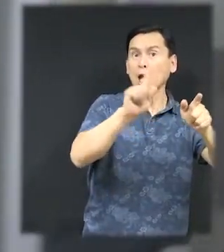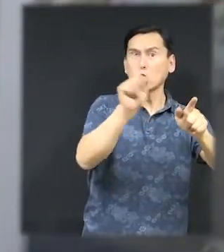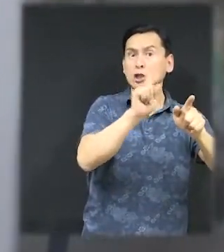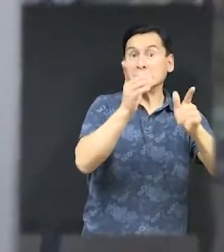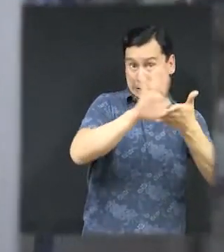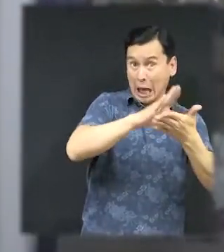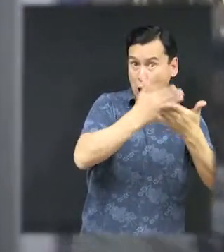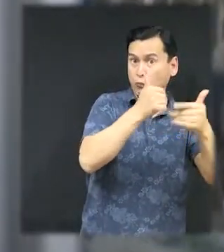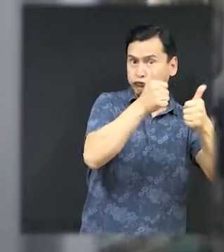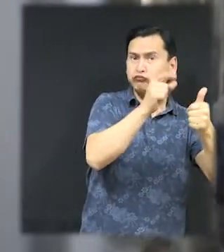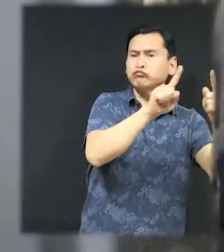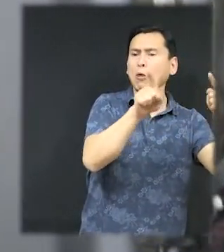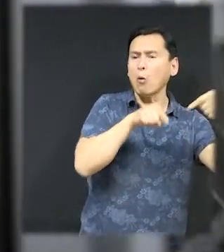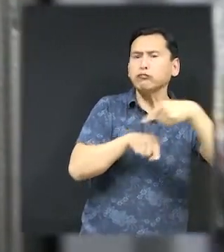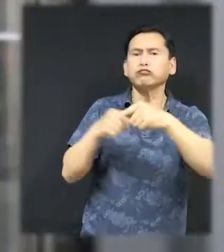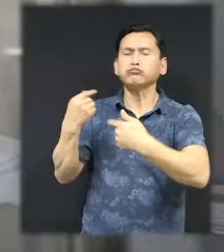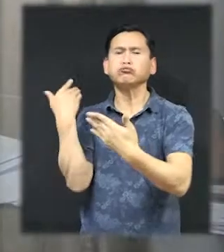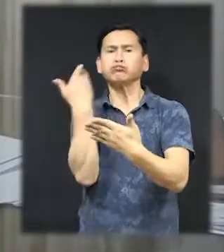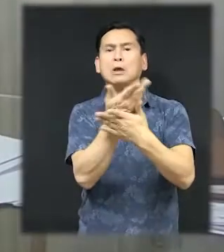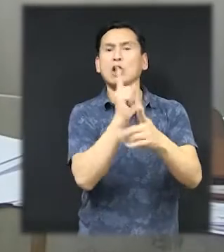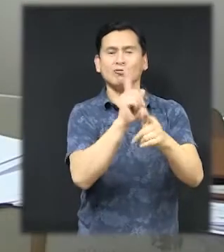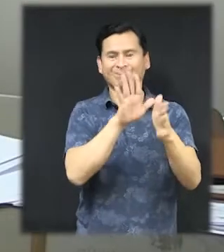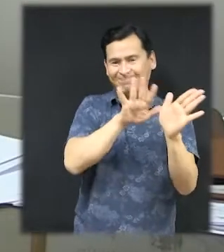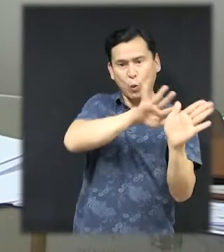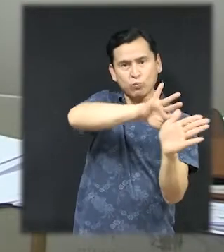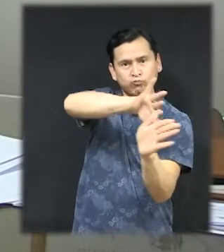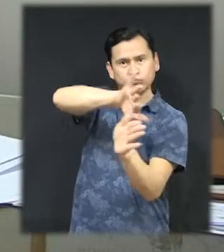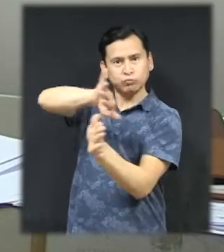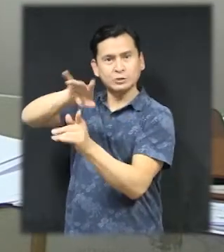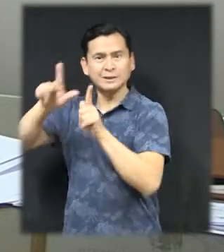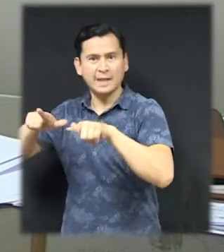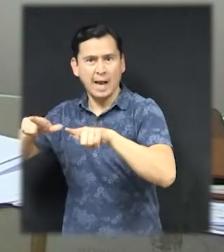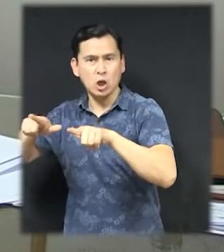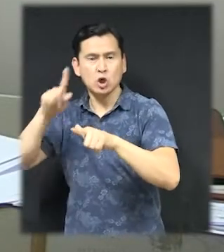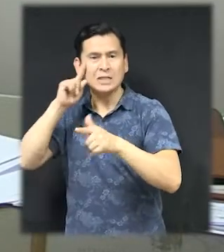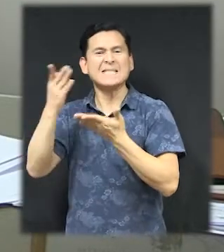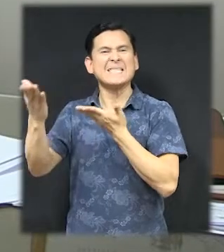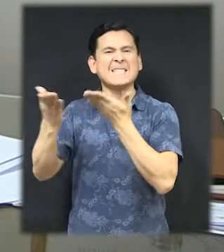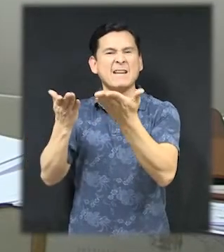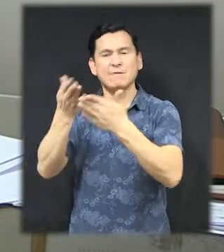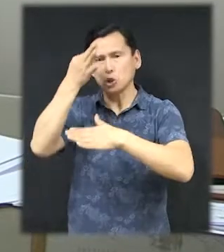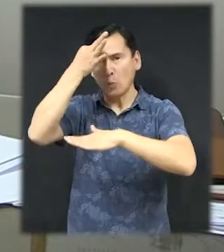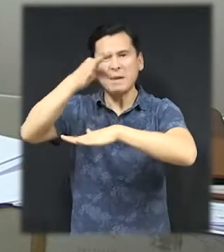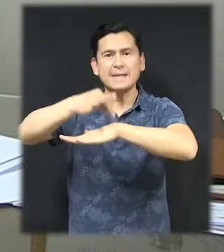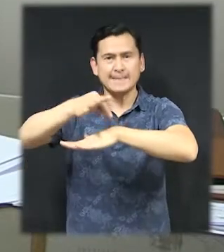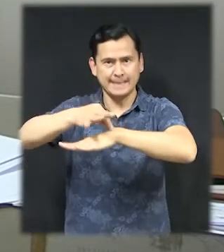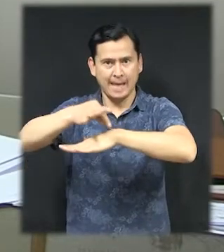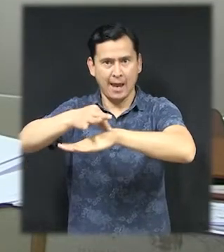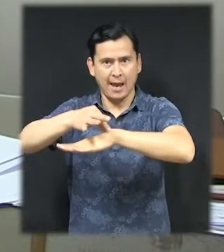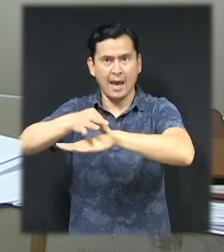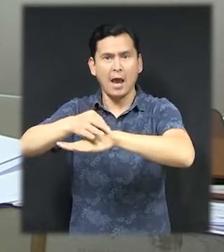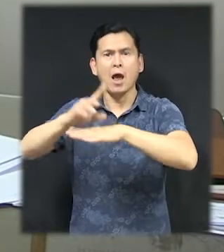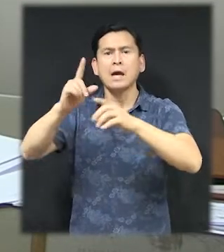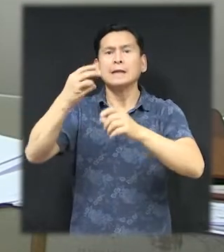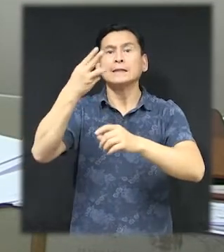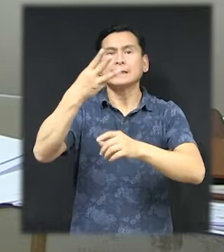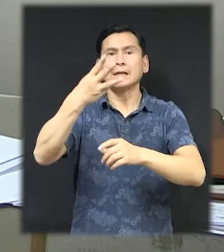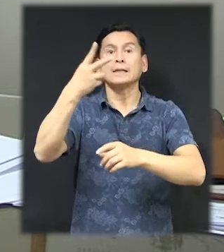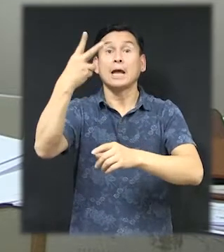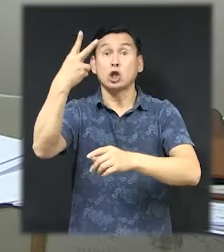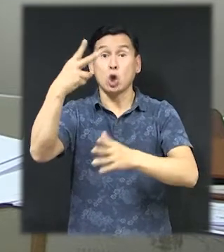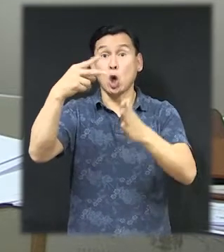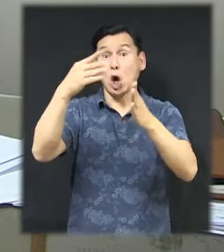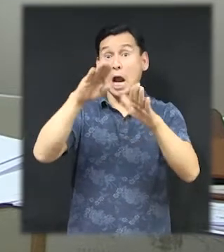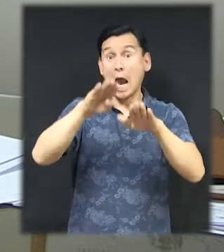tenían la enfermedad se pudieran contaminar. Para eso se decidió que el servicio de medicina fuera, con sus